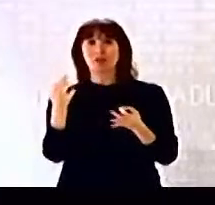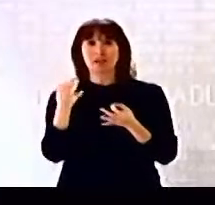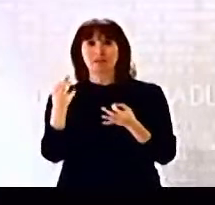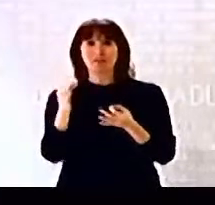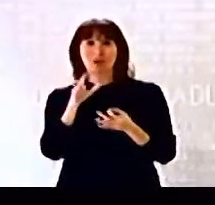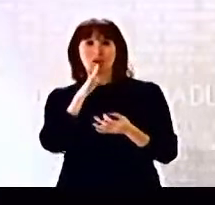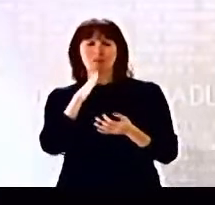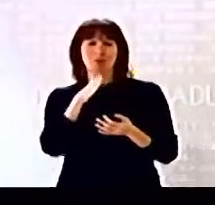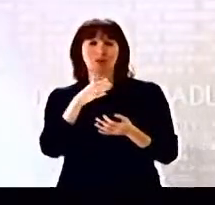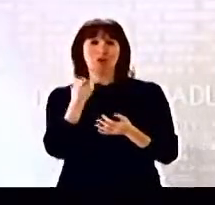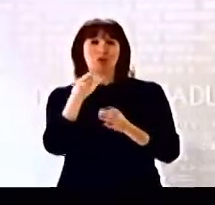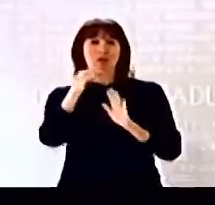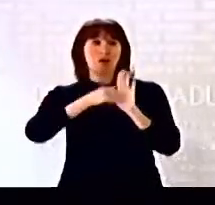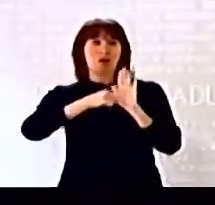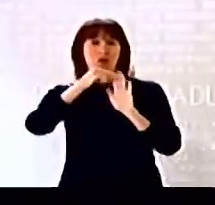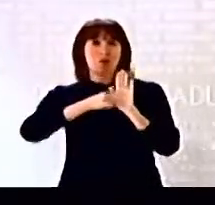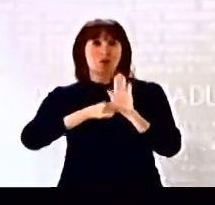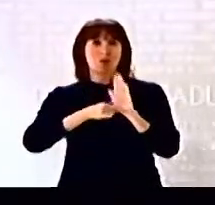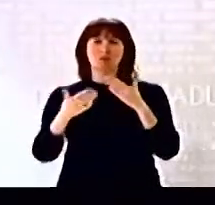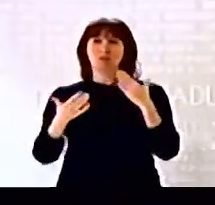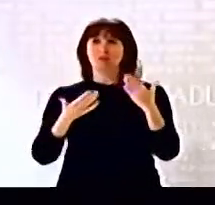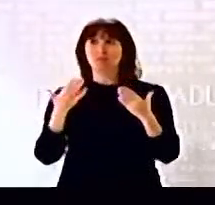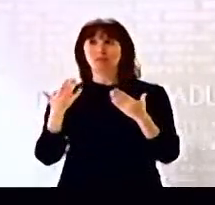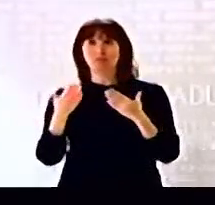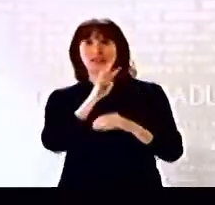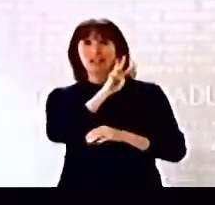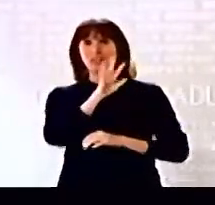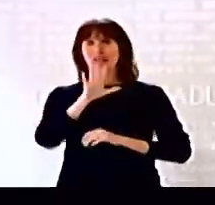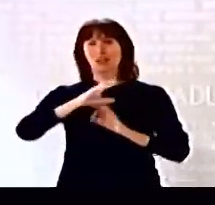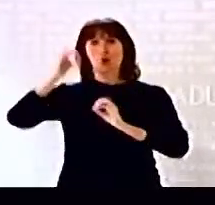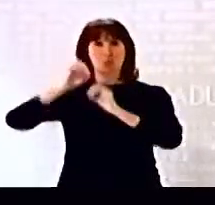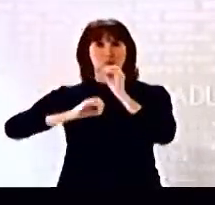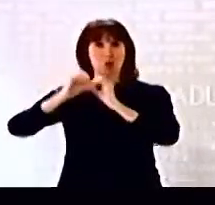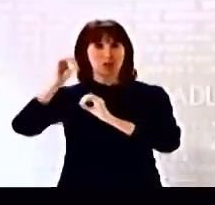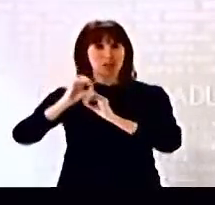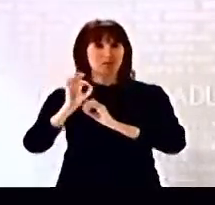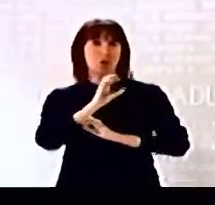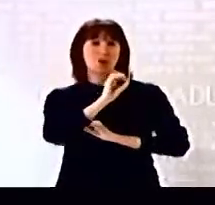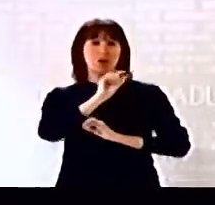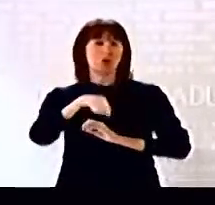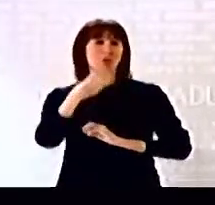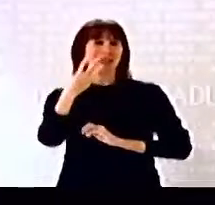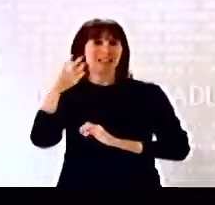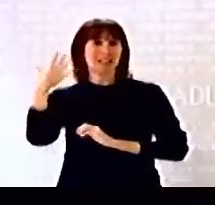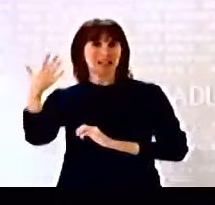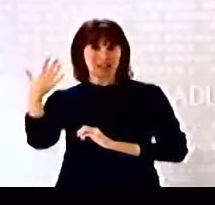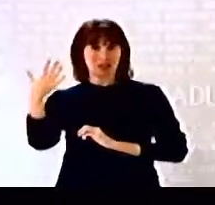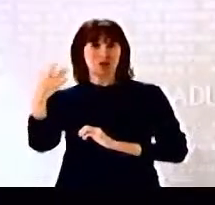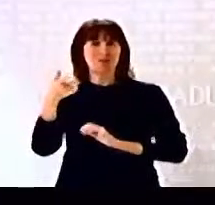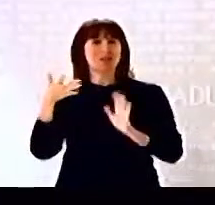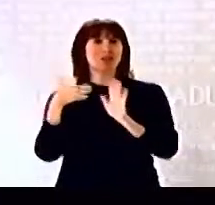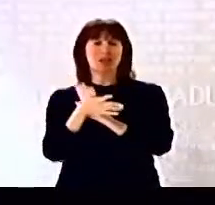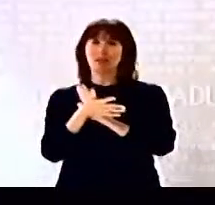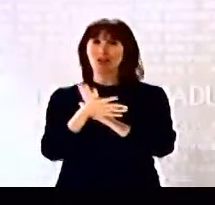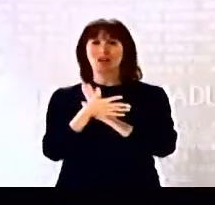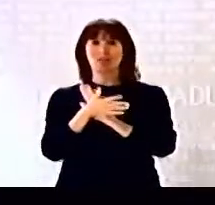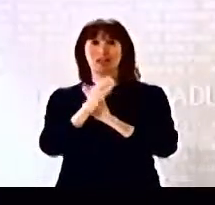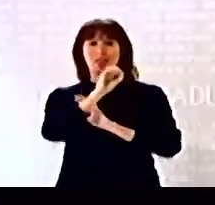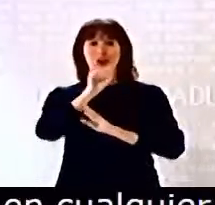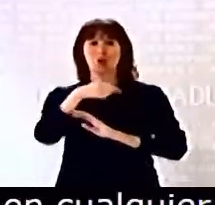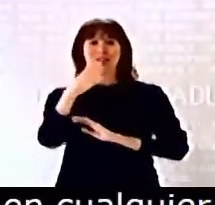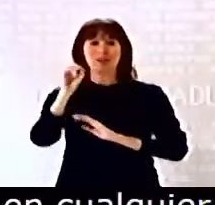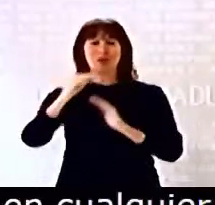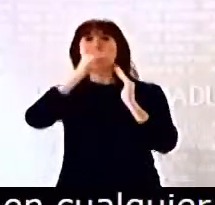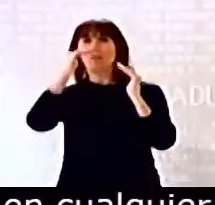de tasas del 35% o de 0,35%, en cualquier caso bastante por debajo de